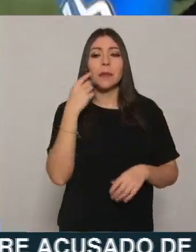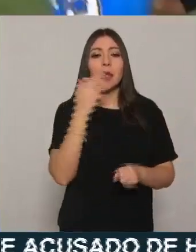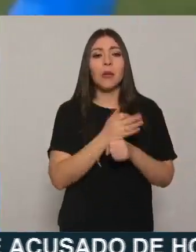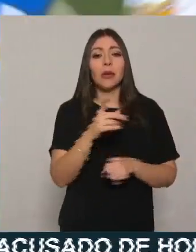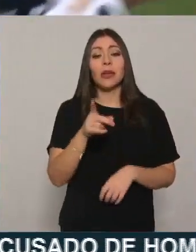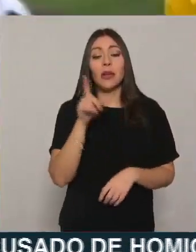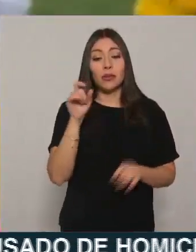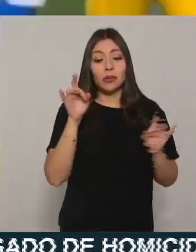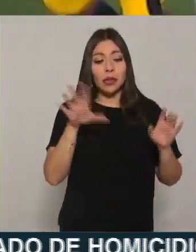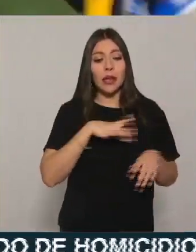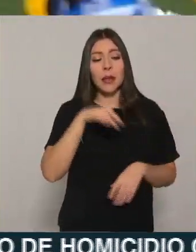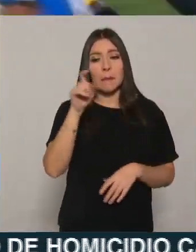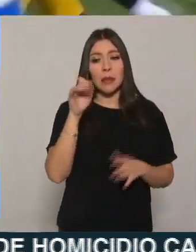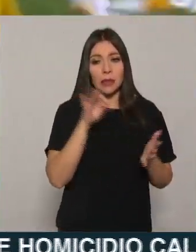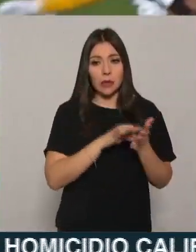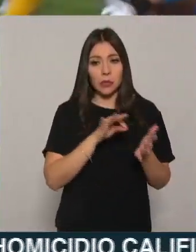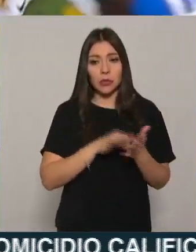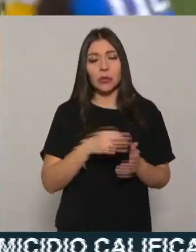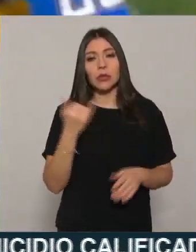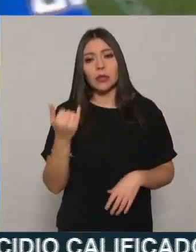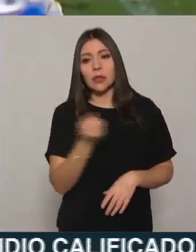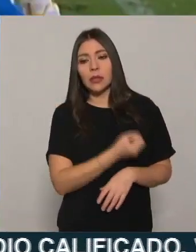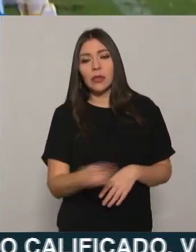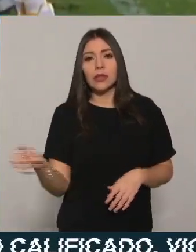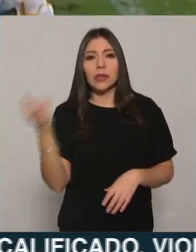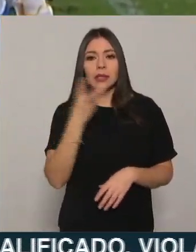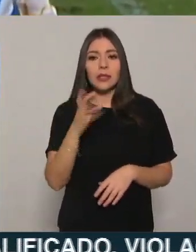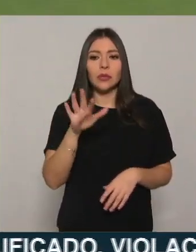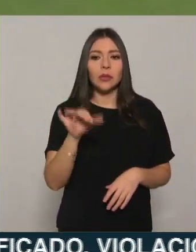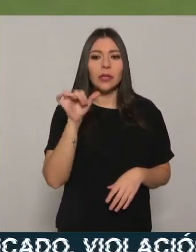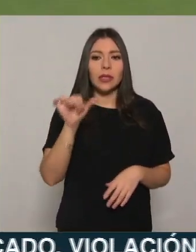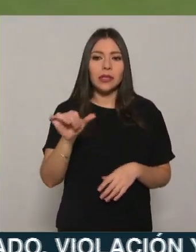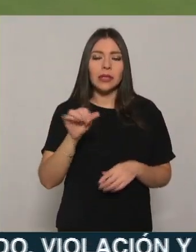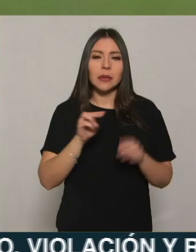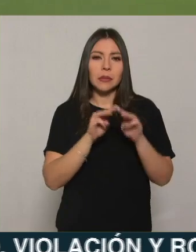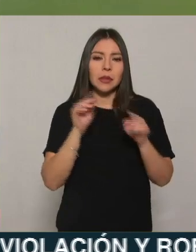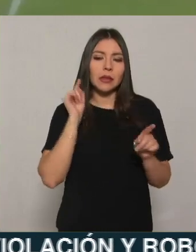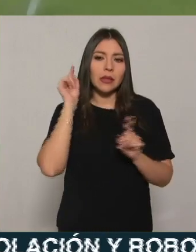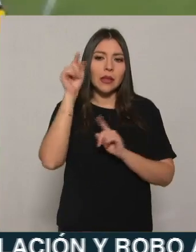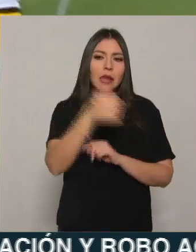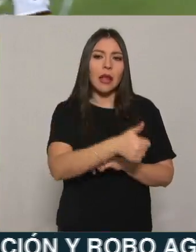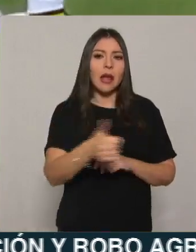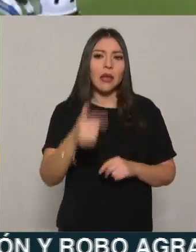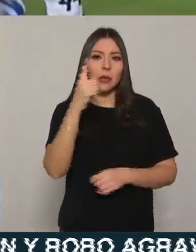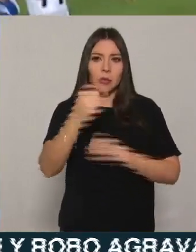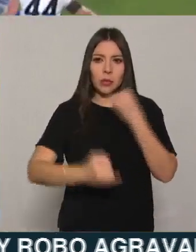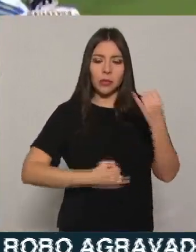puntos y 356 yardas por juego a la ofensiva.